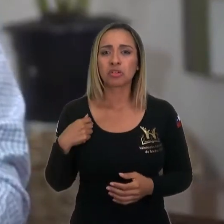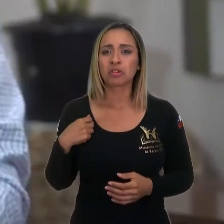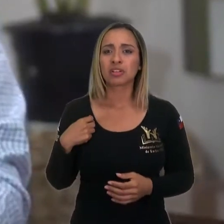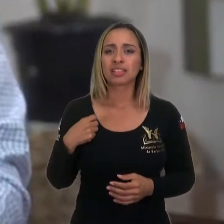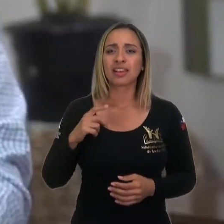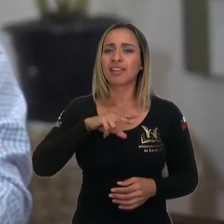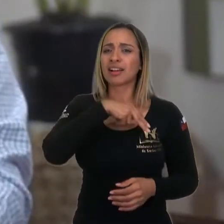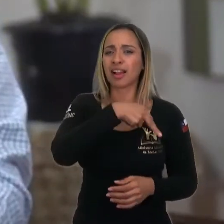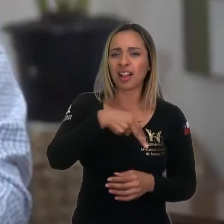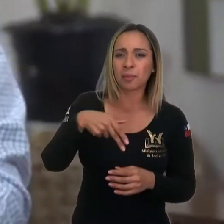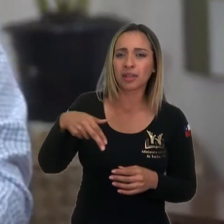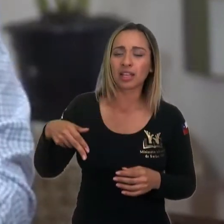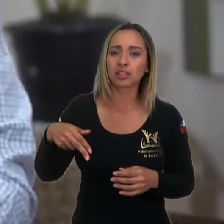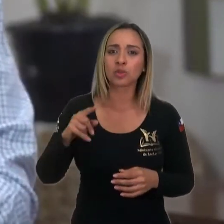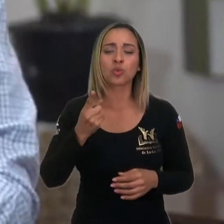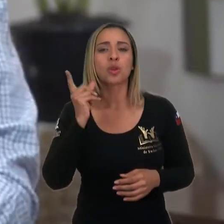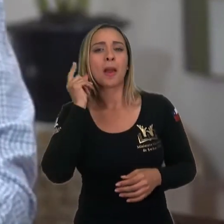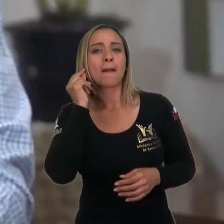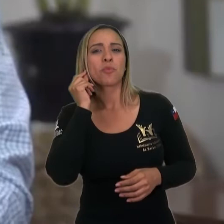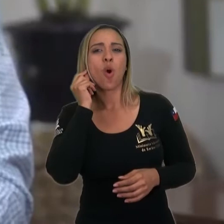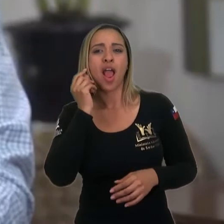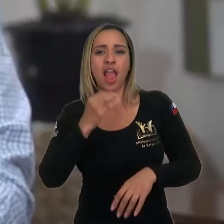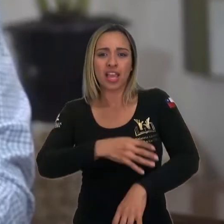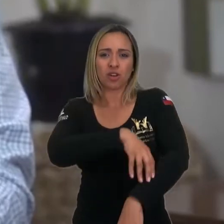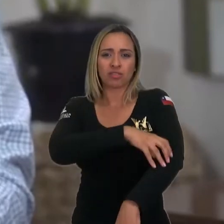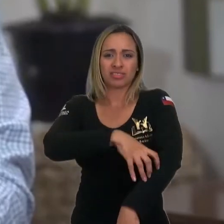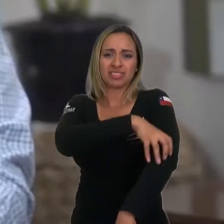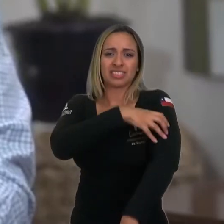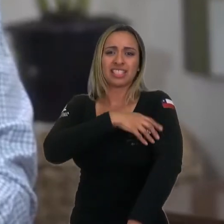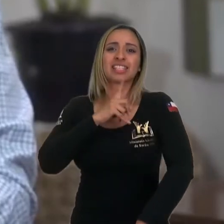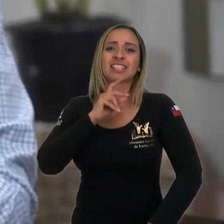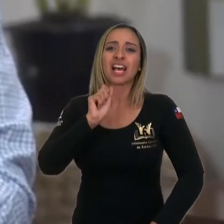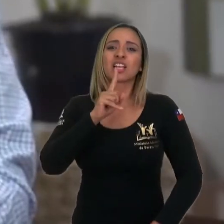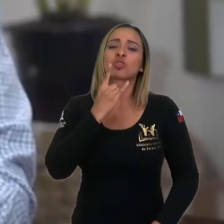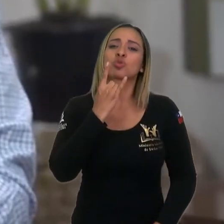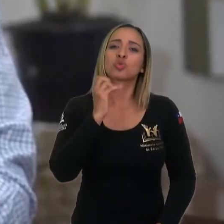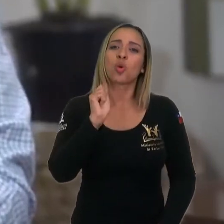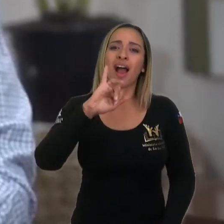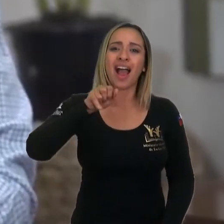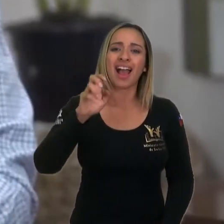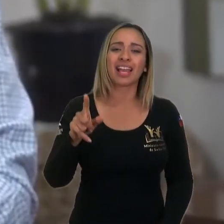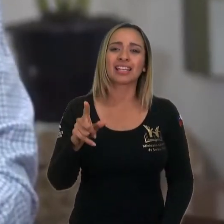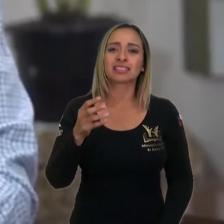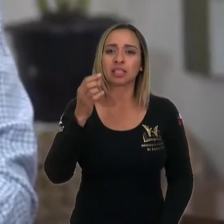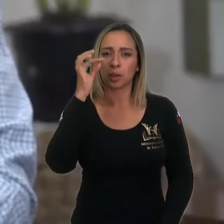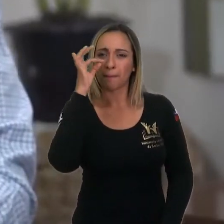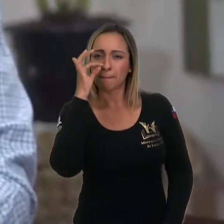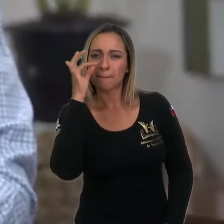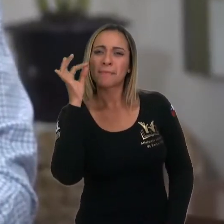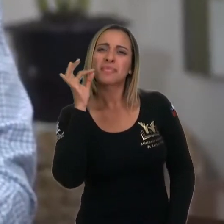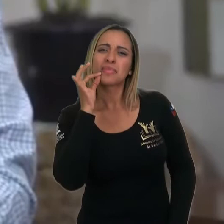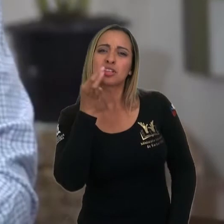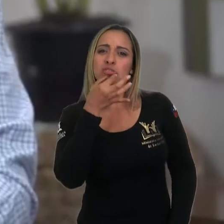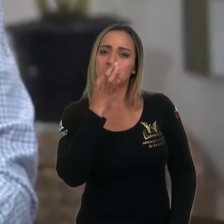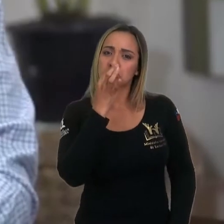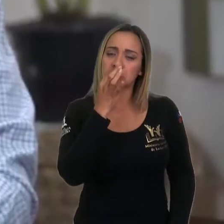cuando una chica llena de tatuajes en el cuerpo, llena de piercings en el labio, en la ceja,